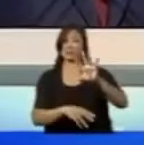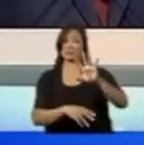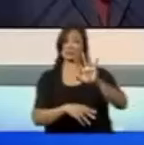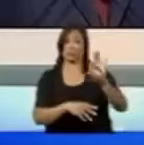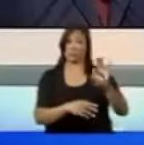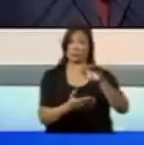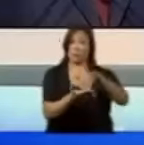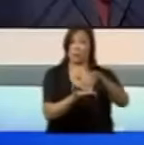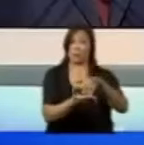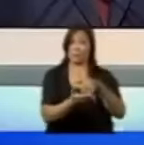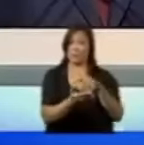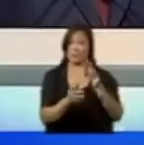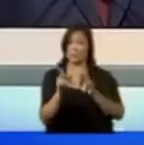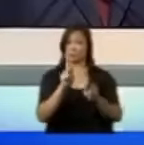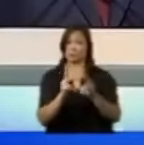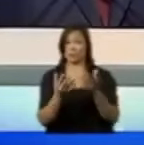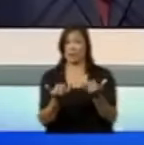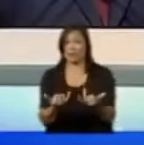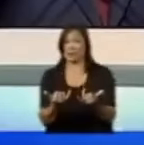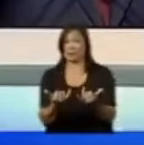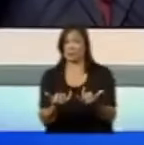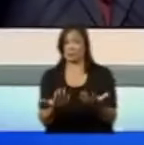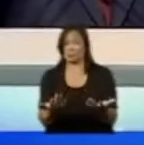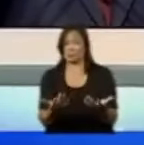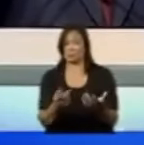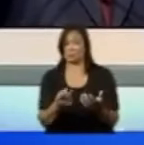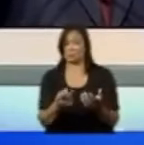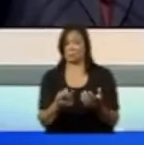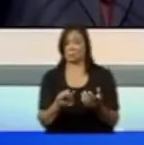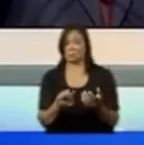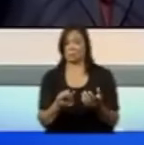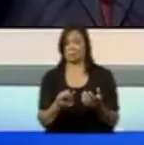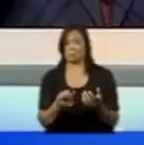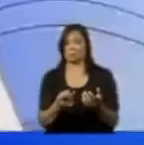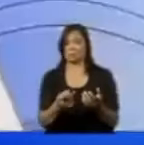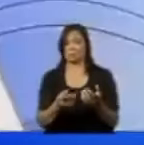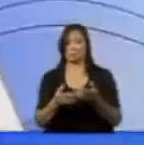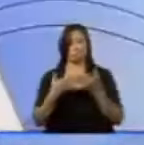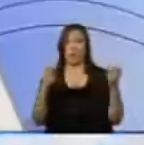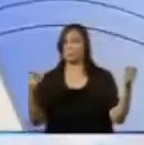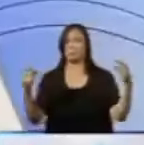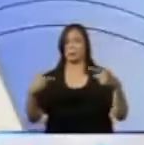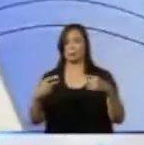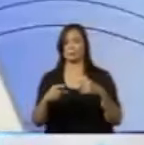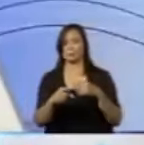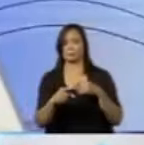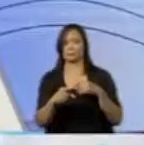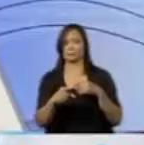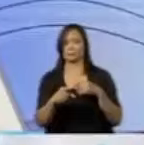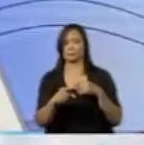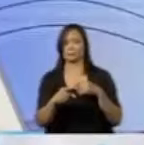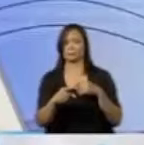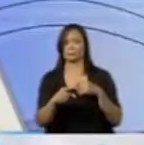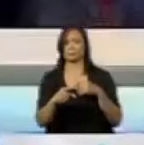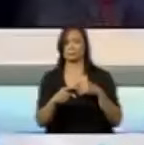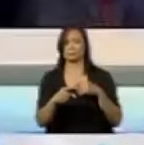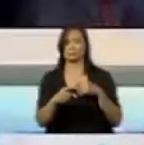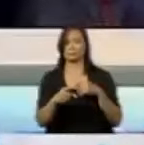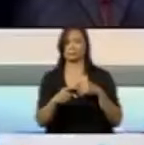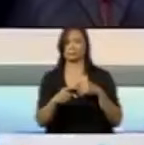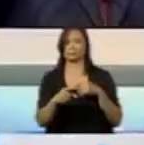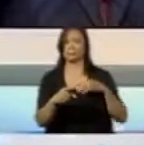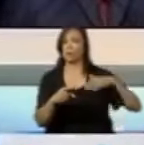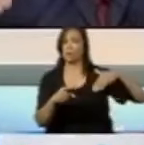59.000 personas actualmente. Bien, pasamos a la siguiente pregunta, no hay contrarréplica. Sí, usted... No, yo